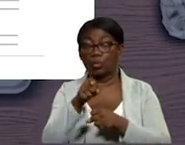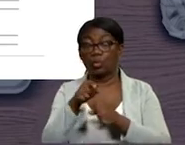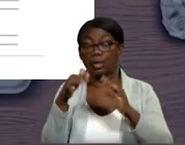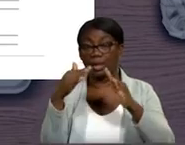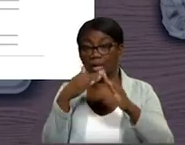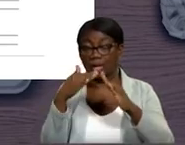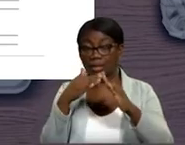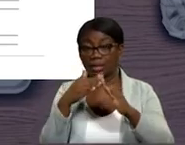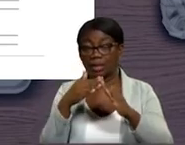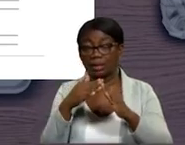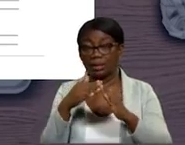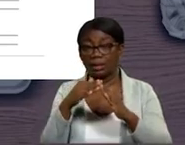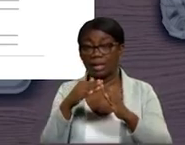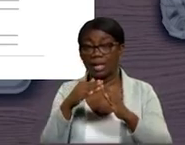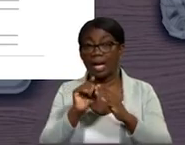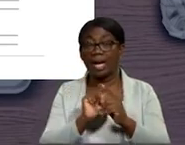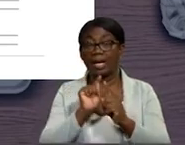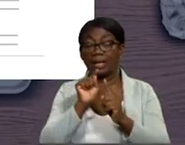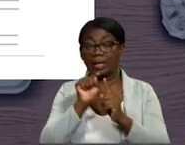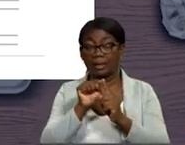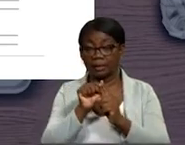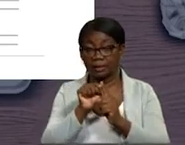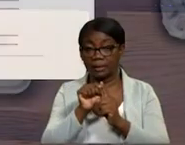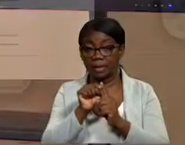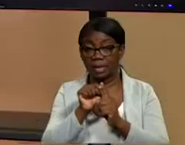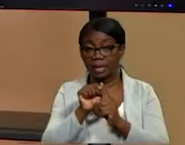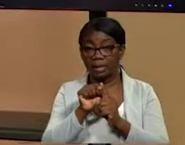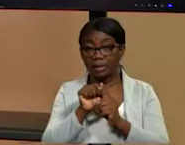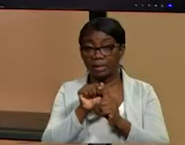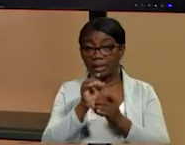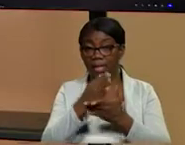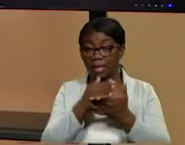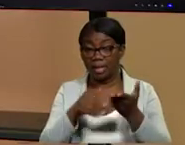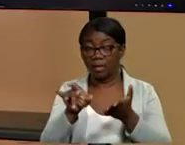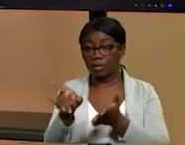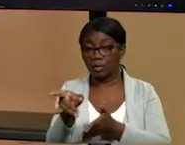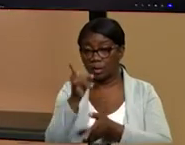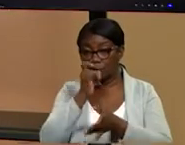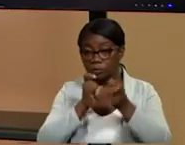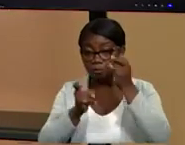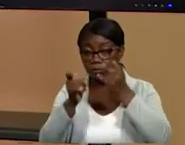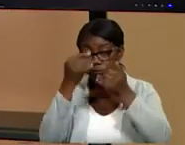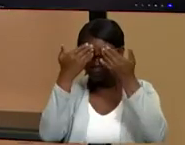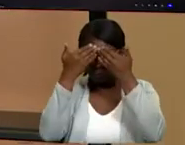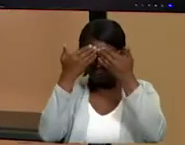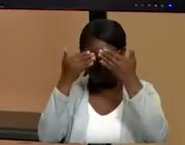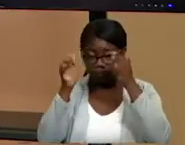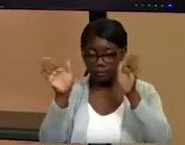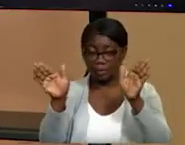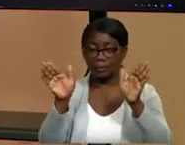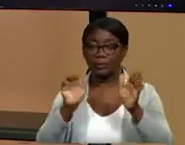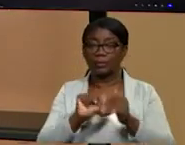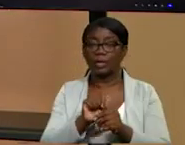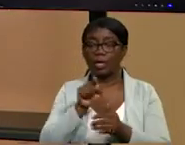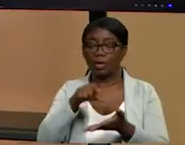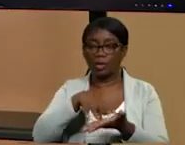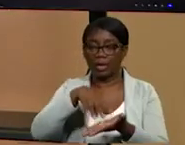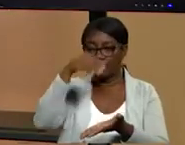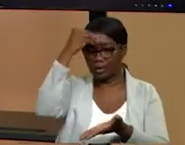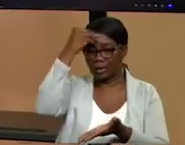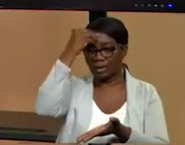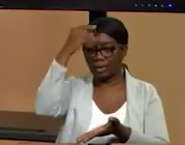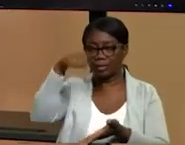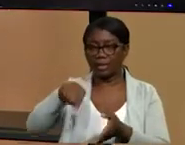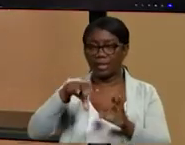Y ver hasta dónde se pudo lograr algún conocimiento importante en cuanto a la